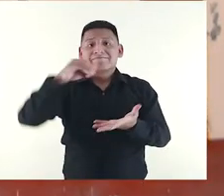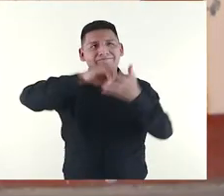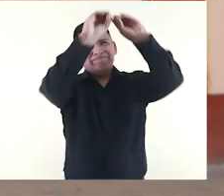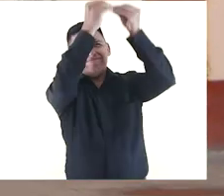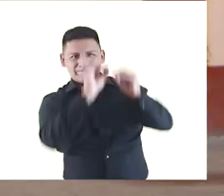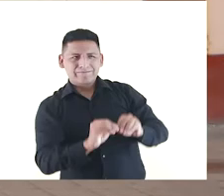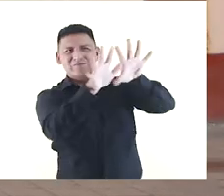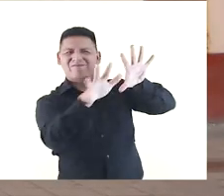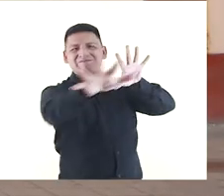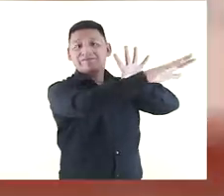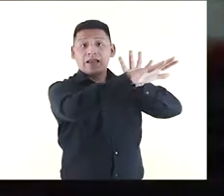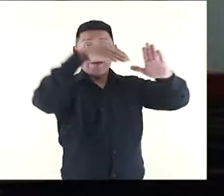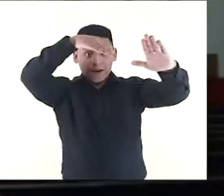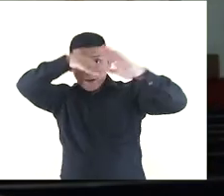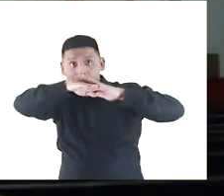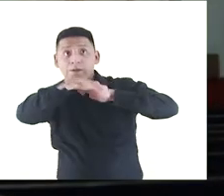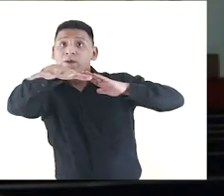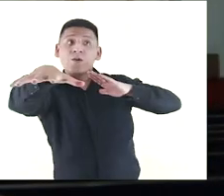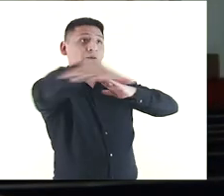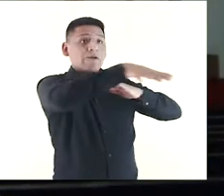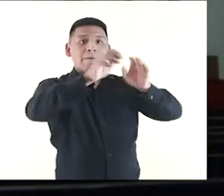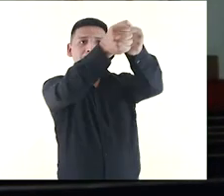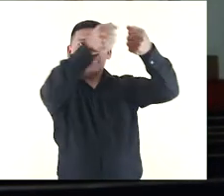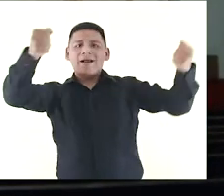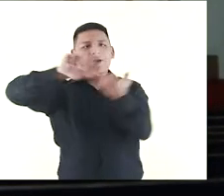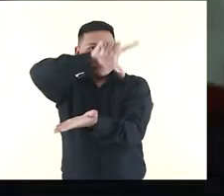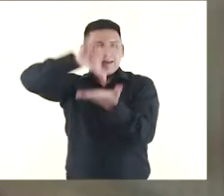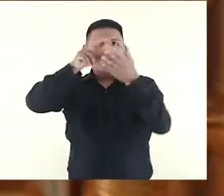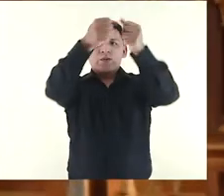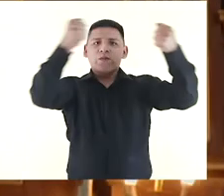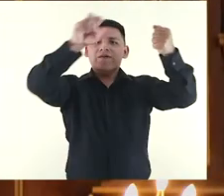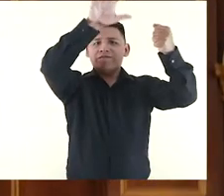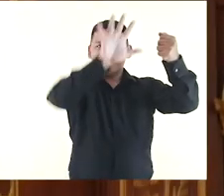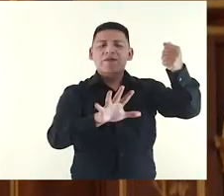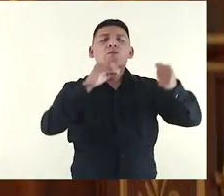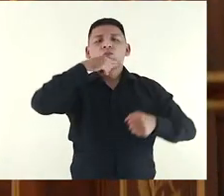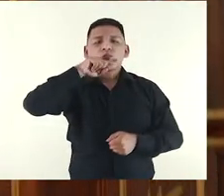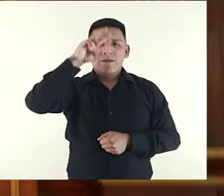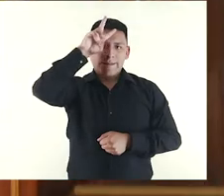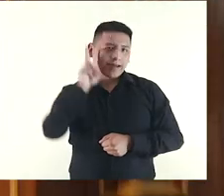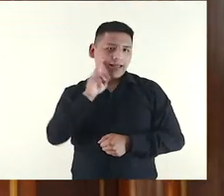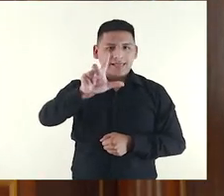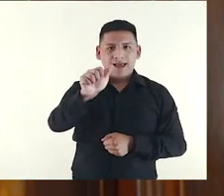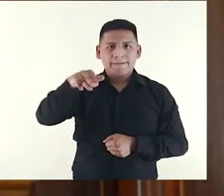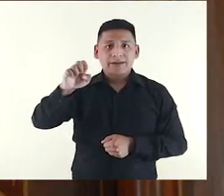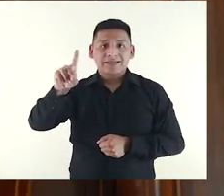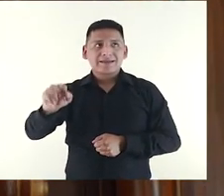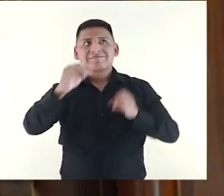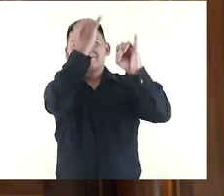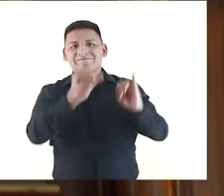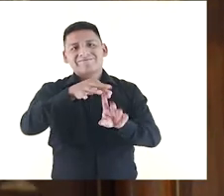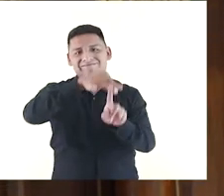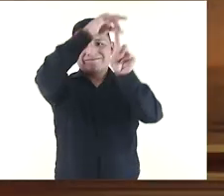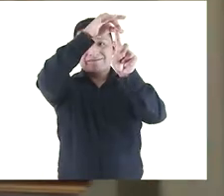se reconstruyó en gran parte, pero la planta corresponde al barroco limeño con un altar neogótico con la Virgen de las Mercedes